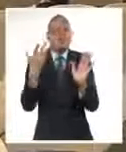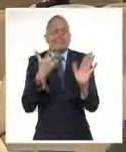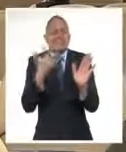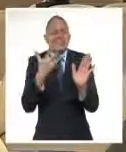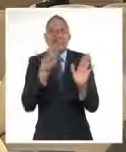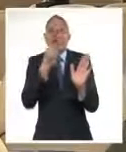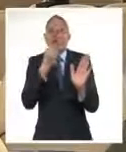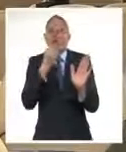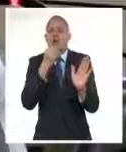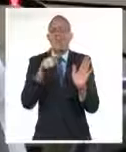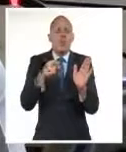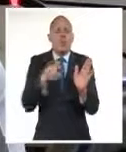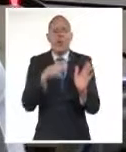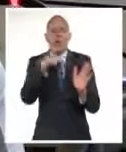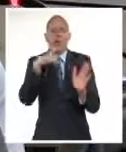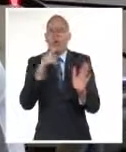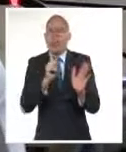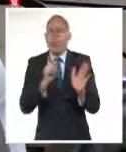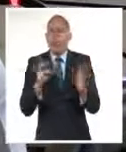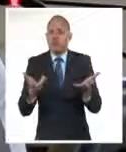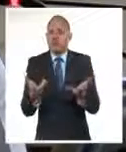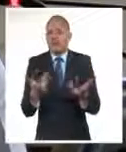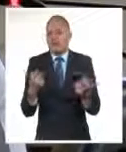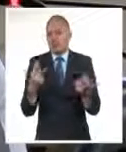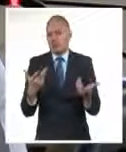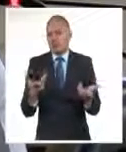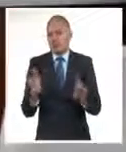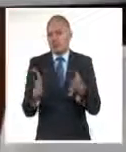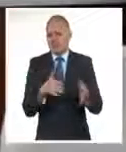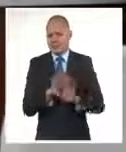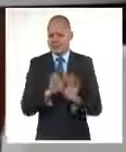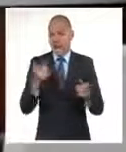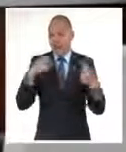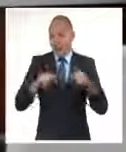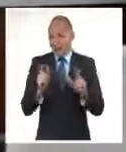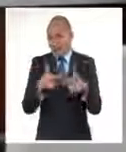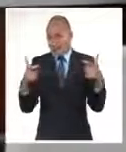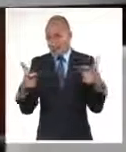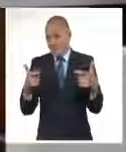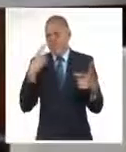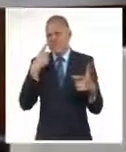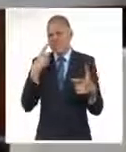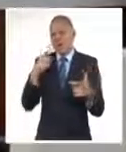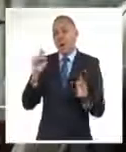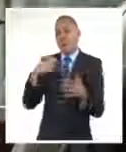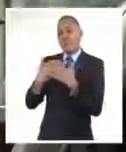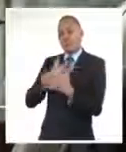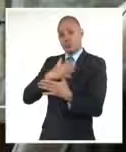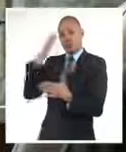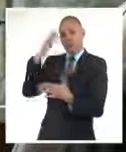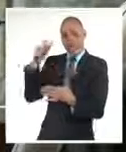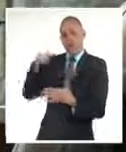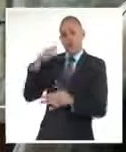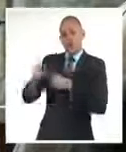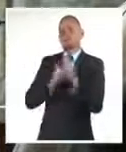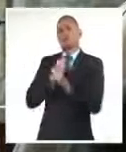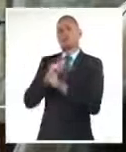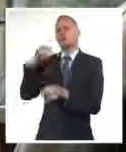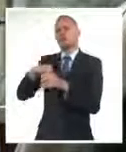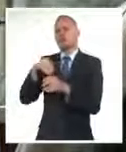debate con el empresariado cubano, con el fin de promover en este, el principal actor de la economía cubana, el empleo de la ciencia y la